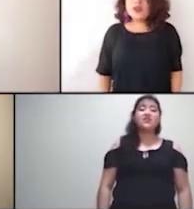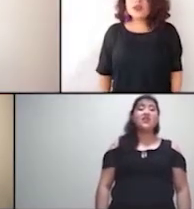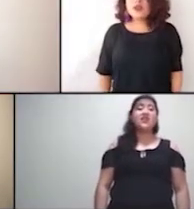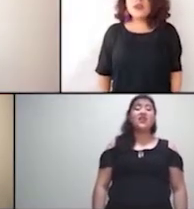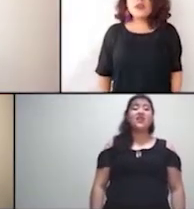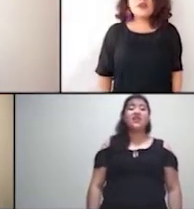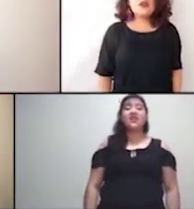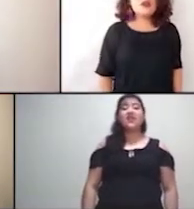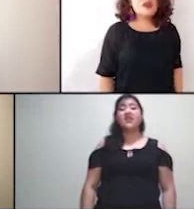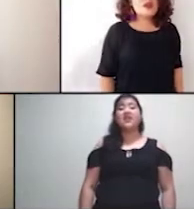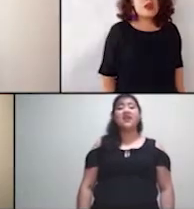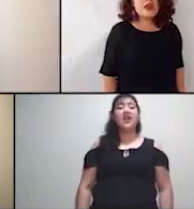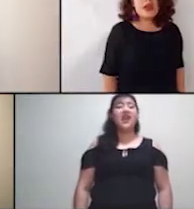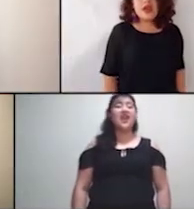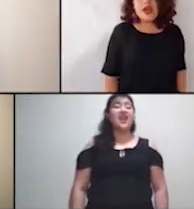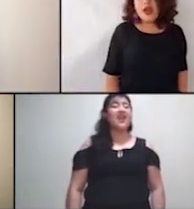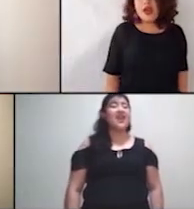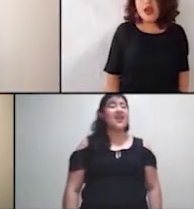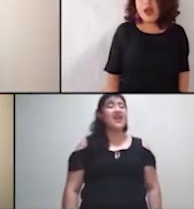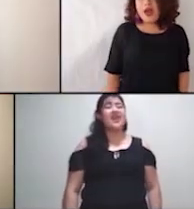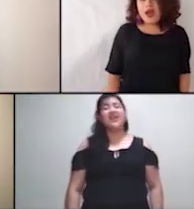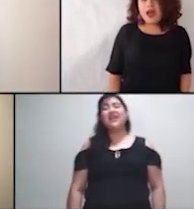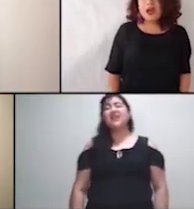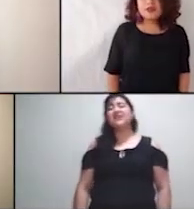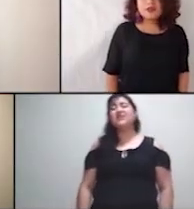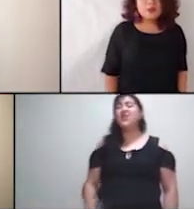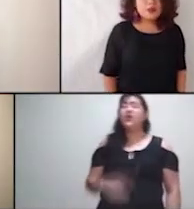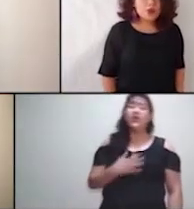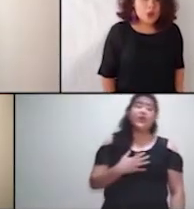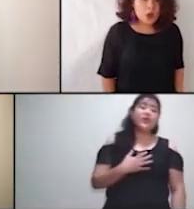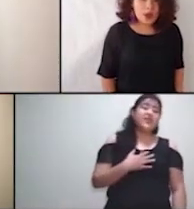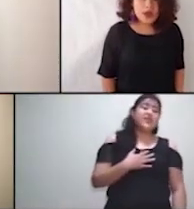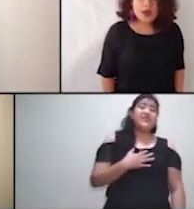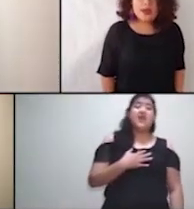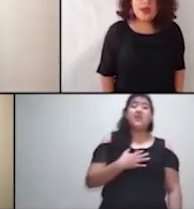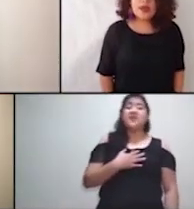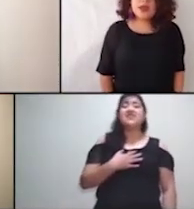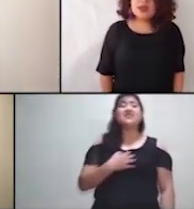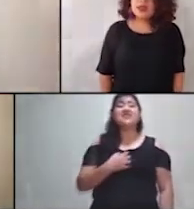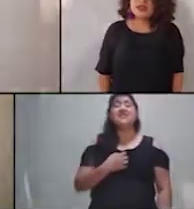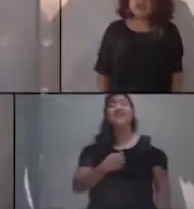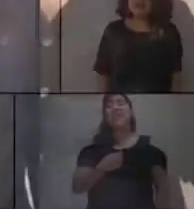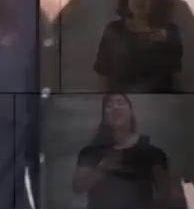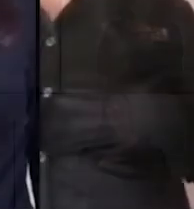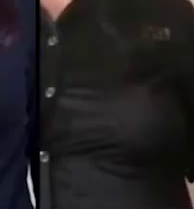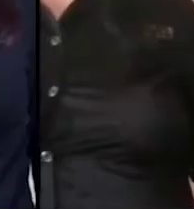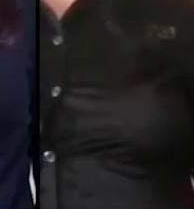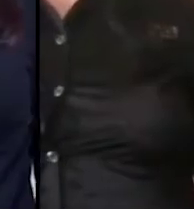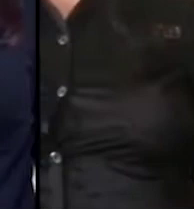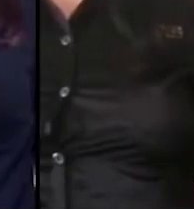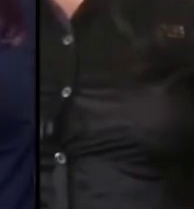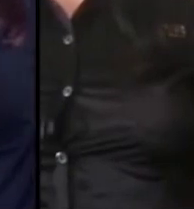verbos y no existe